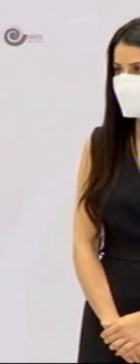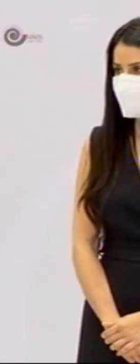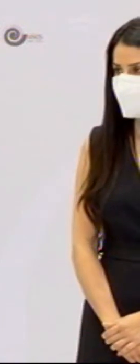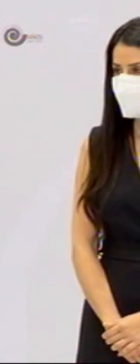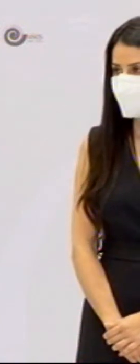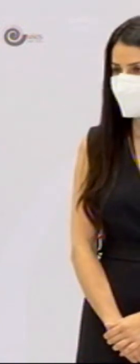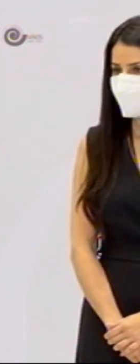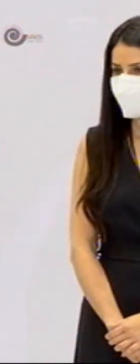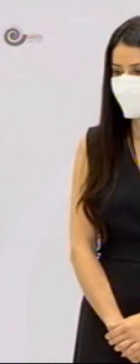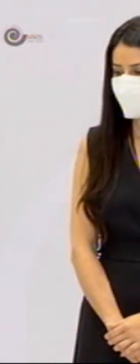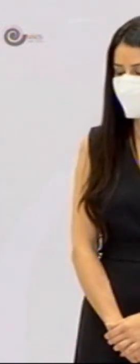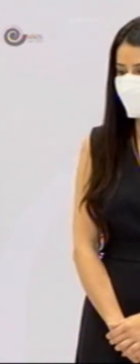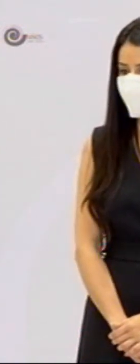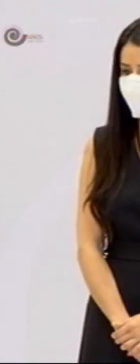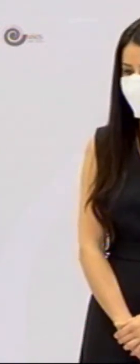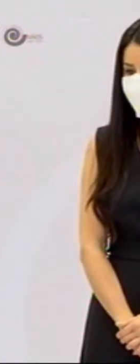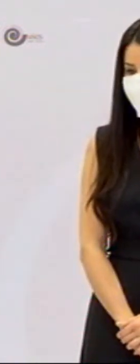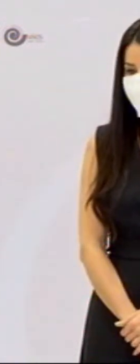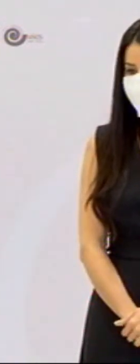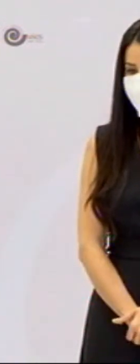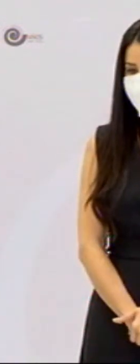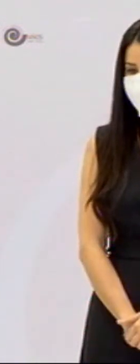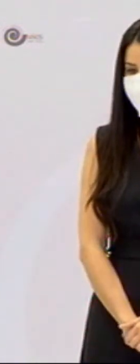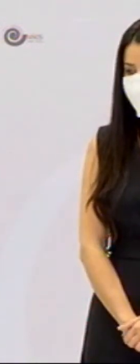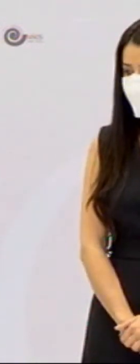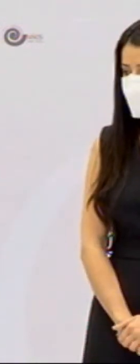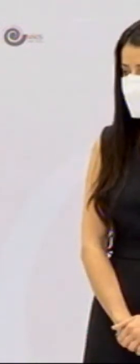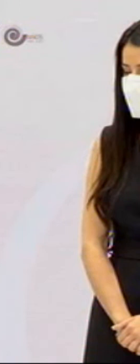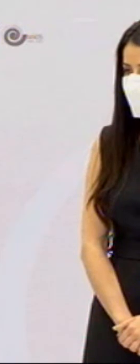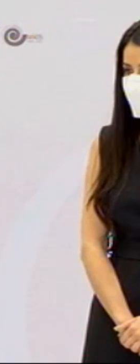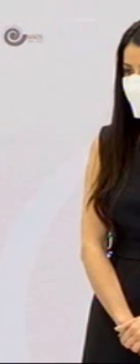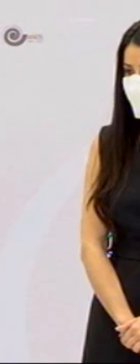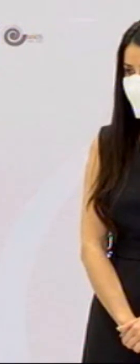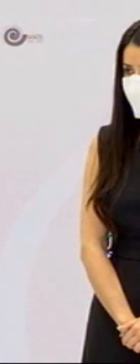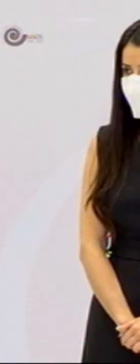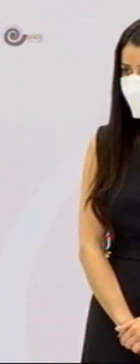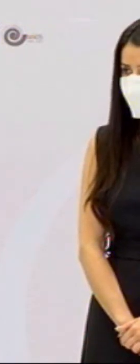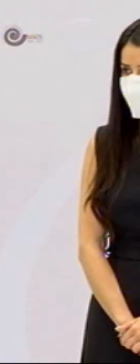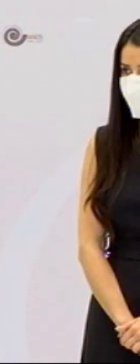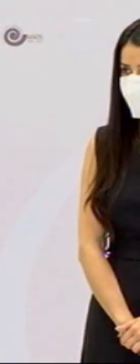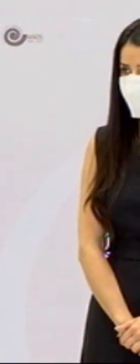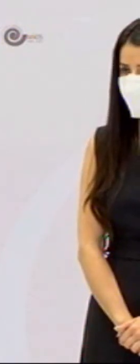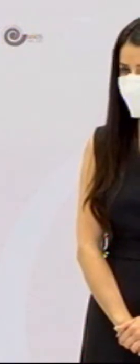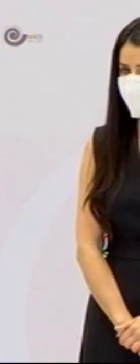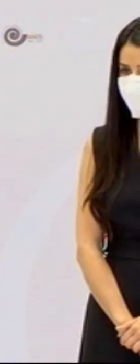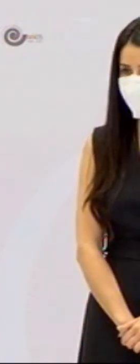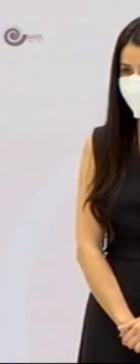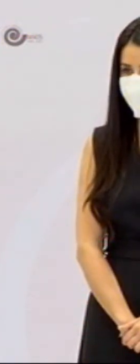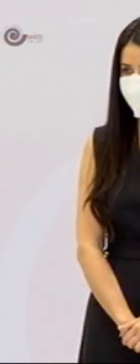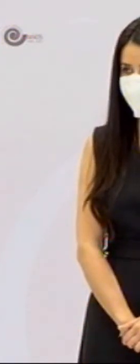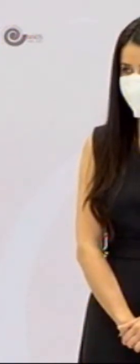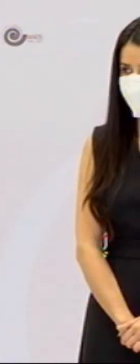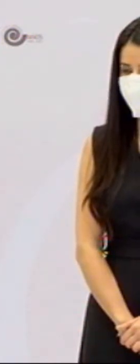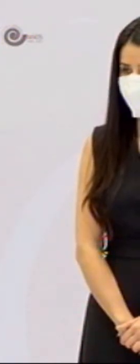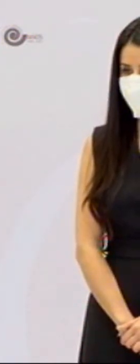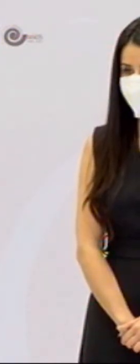último siglo, en nuestro país, en nuestra comunidad autónoma, con tantos aconteceres que suponen no solo restricciones en la